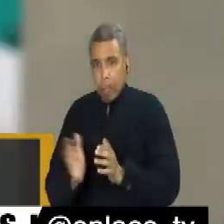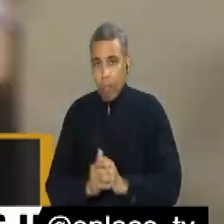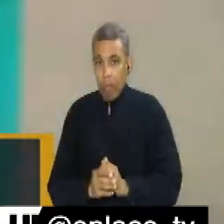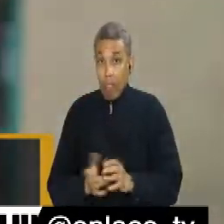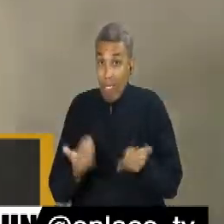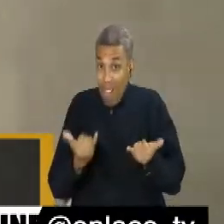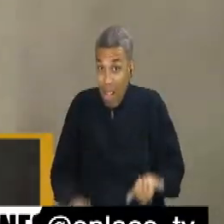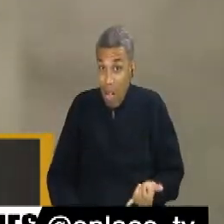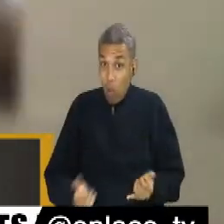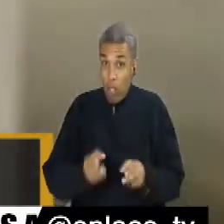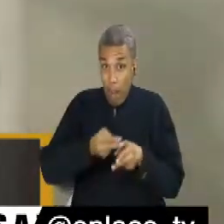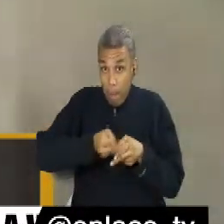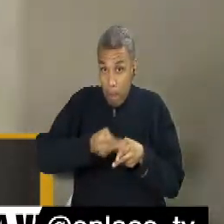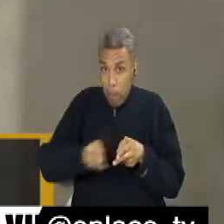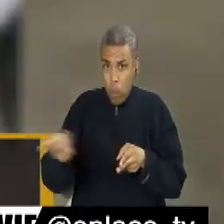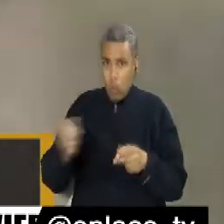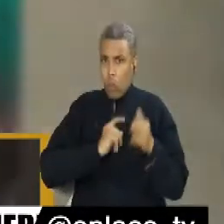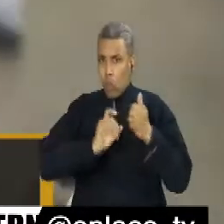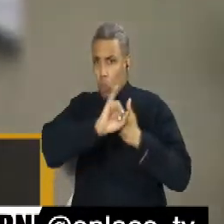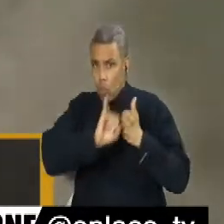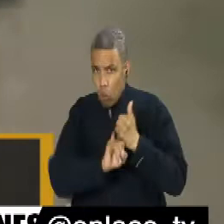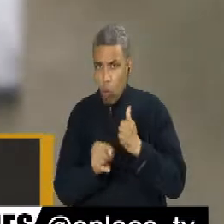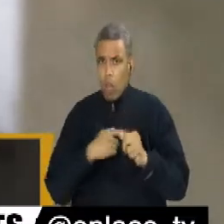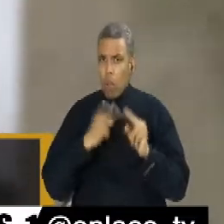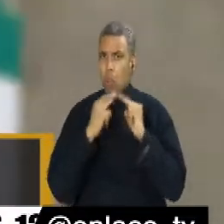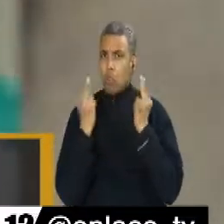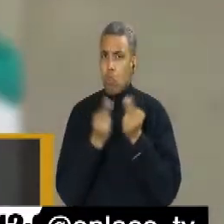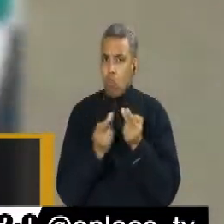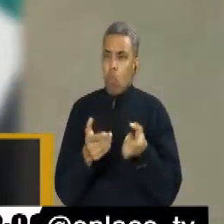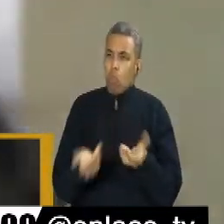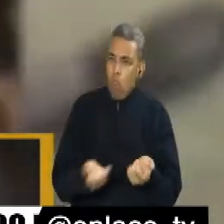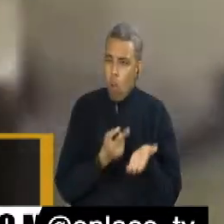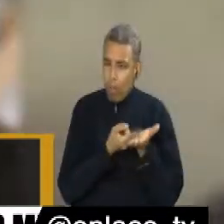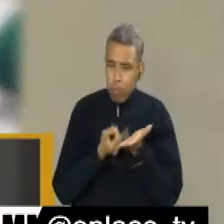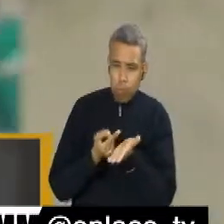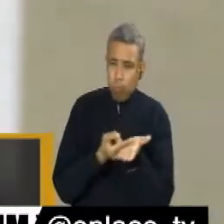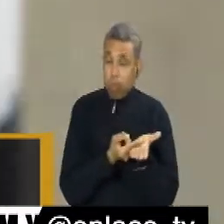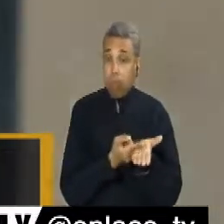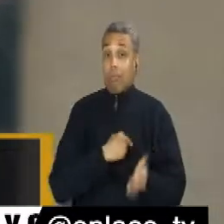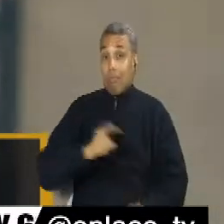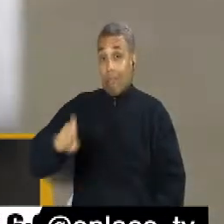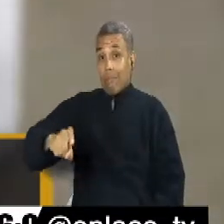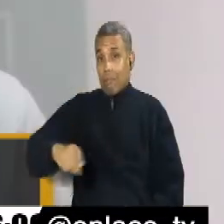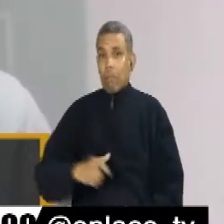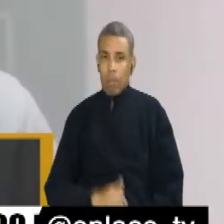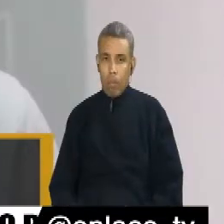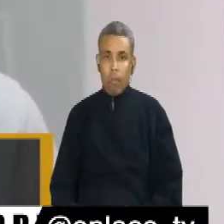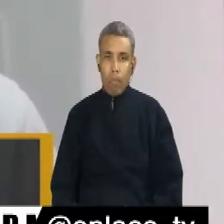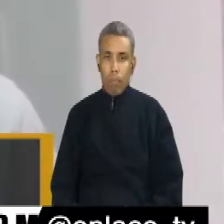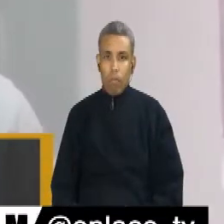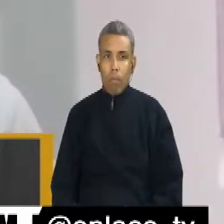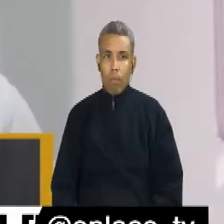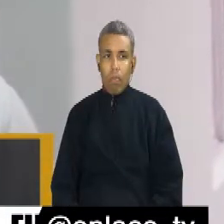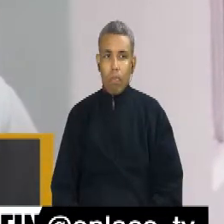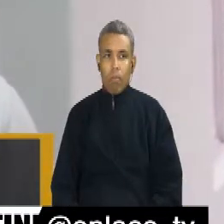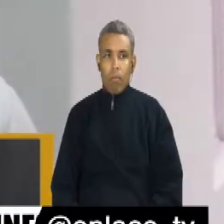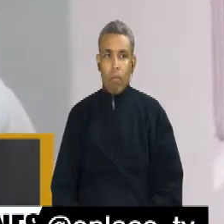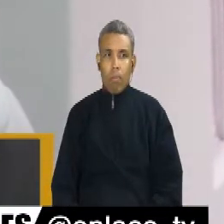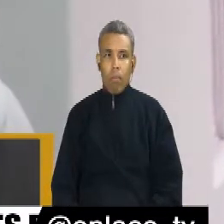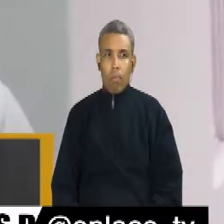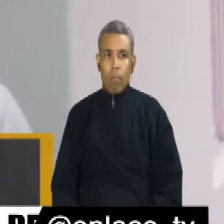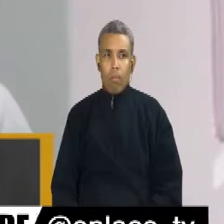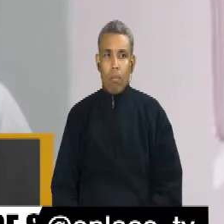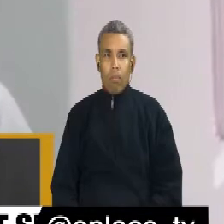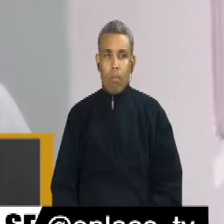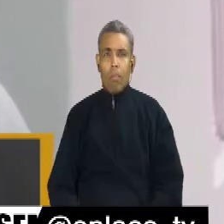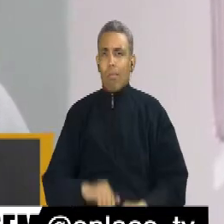se reunirá con directivos de la institución educativa para evaluar lo sucedido y tomar acciones. Sin embargo, vemos que se